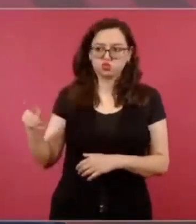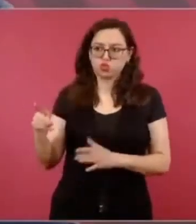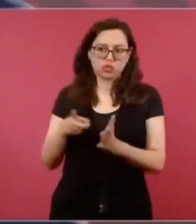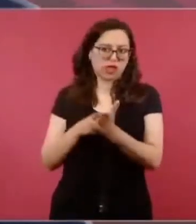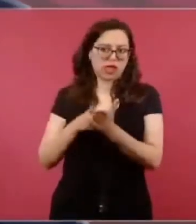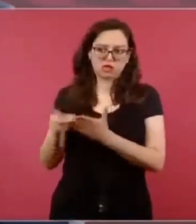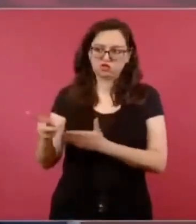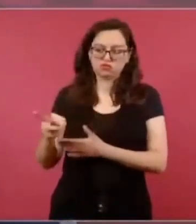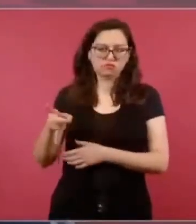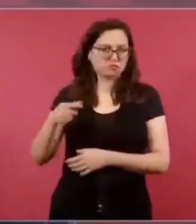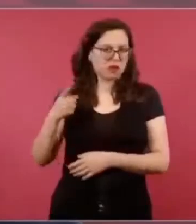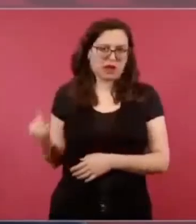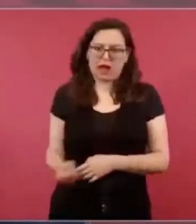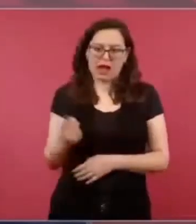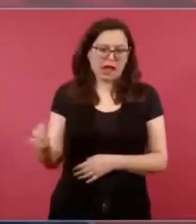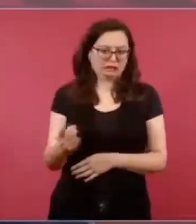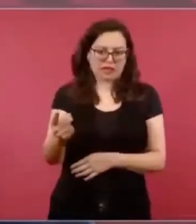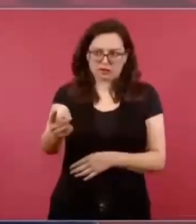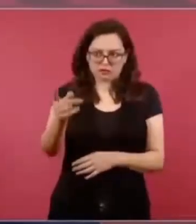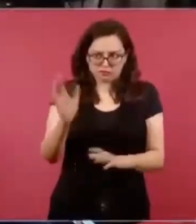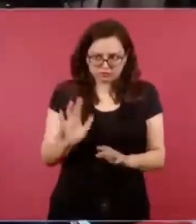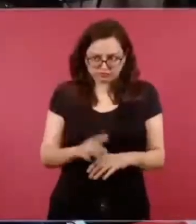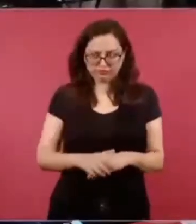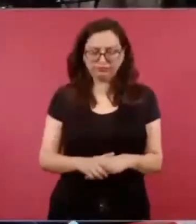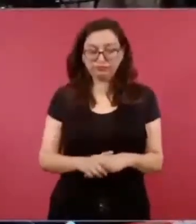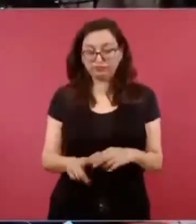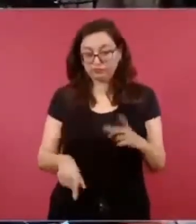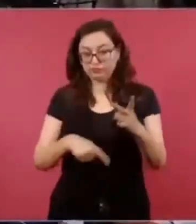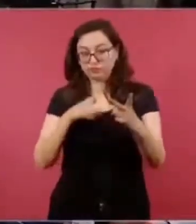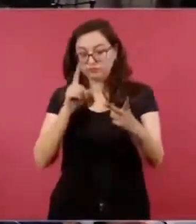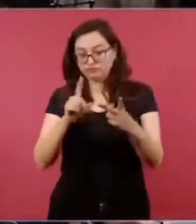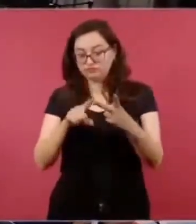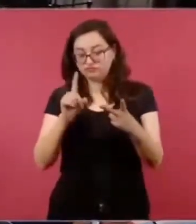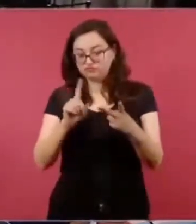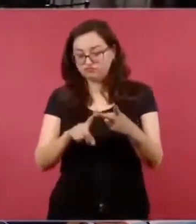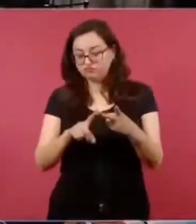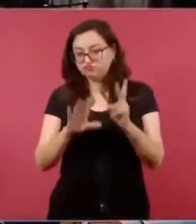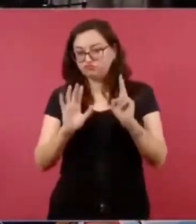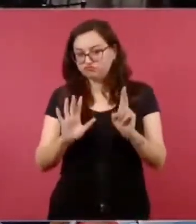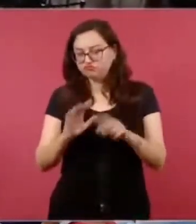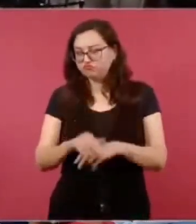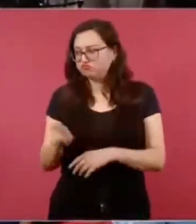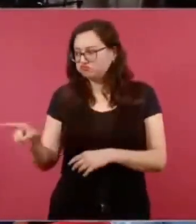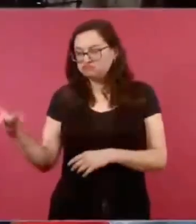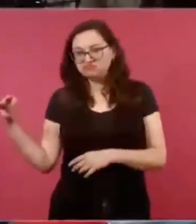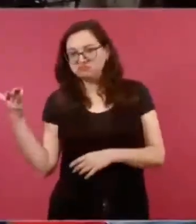si pasó el tiempo y ya no hubo reclamo,